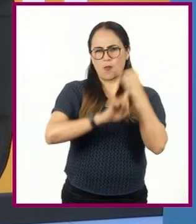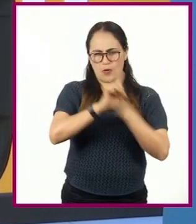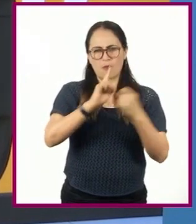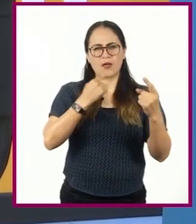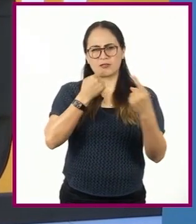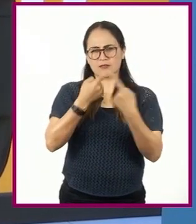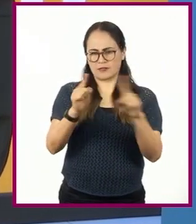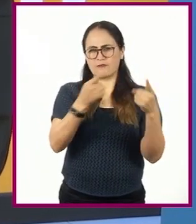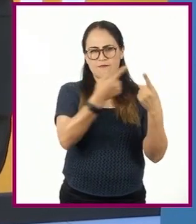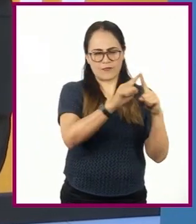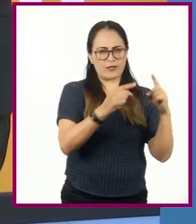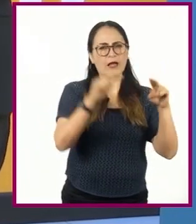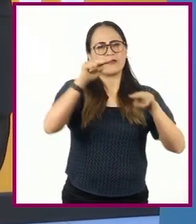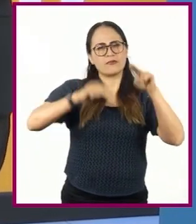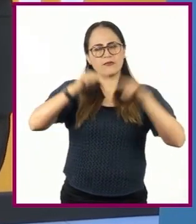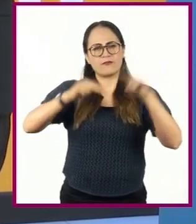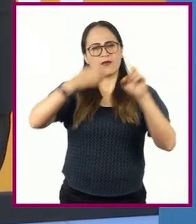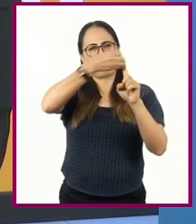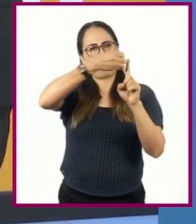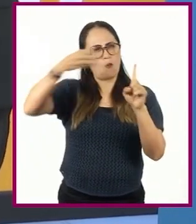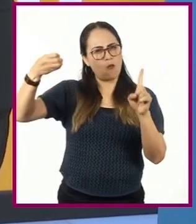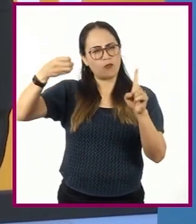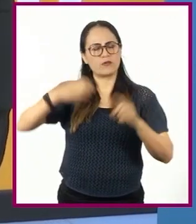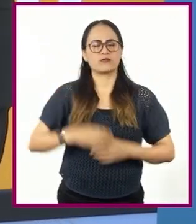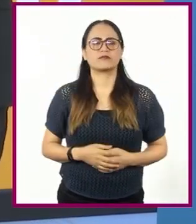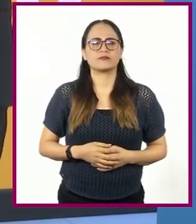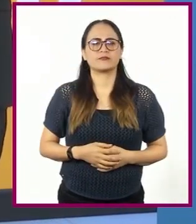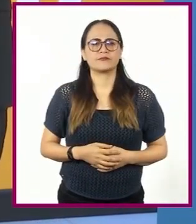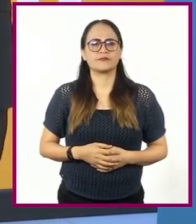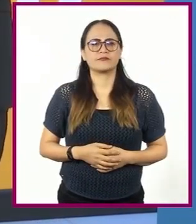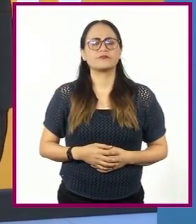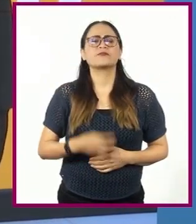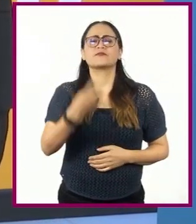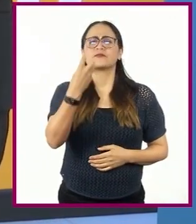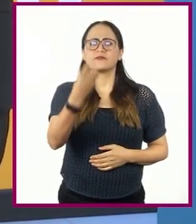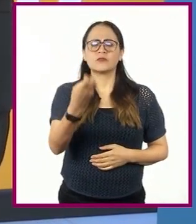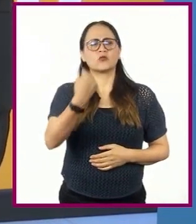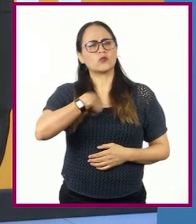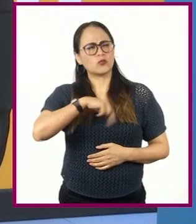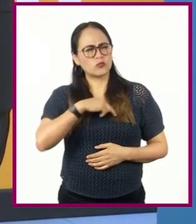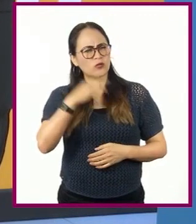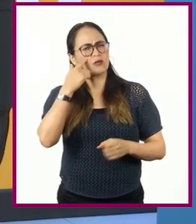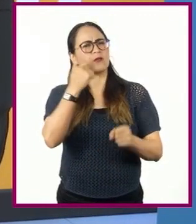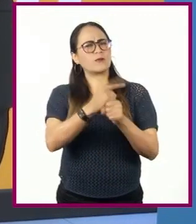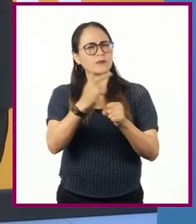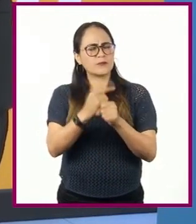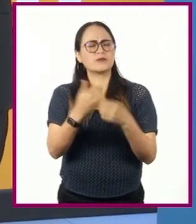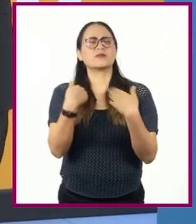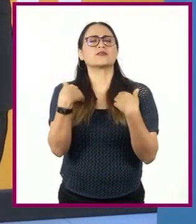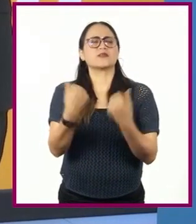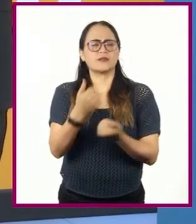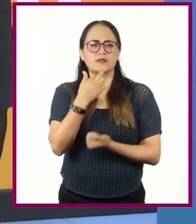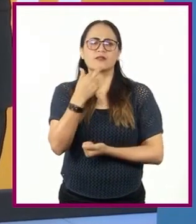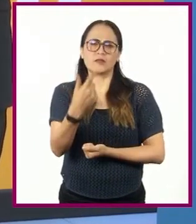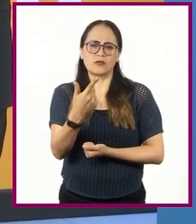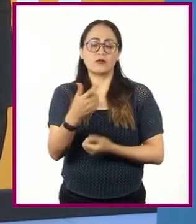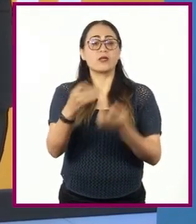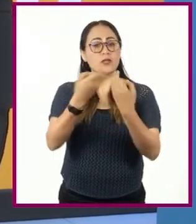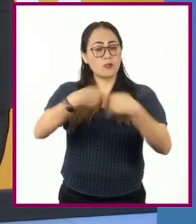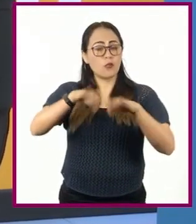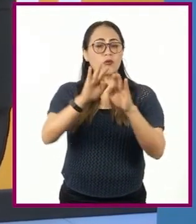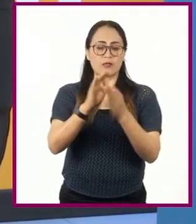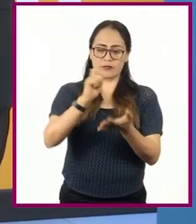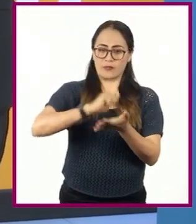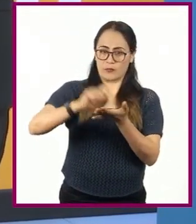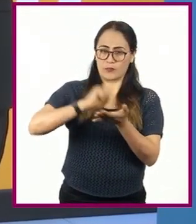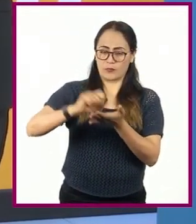se aplicará la jerarquía de operaciones. Con ello, mejoraremos nuestro sentido numérico. Es importante que tomen